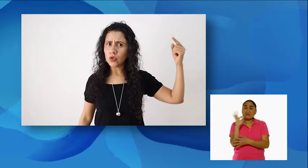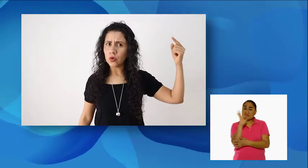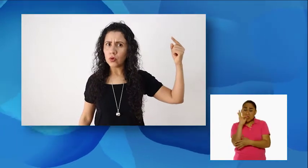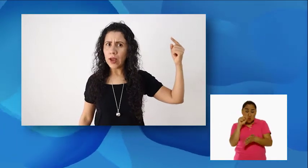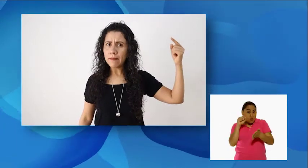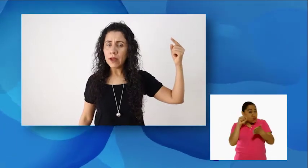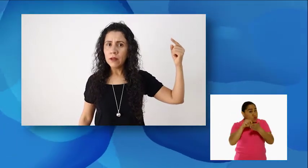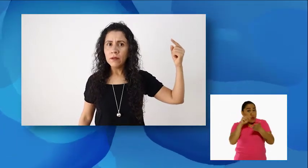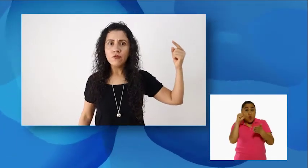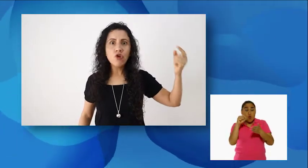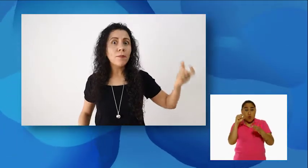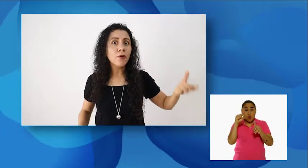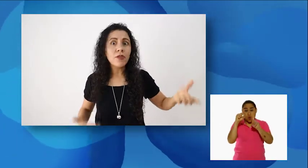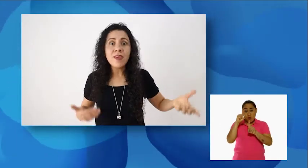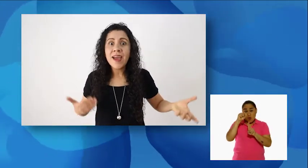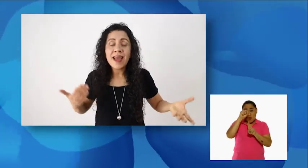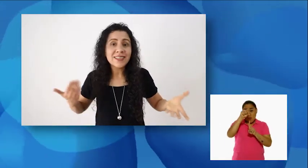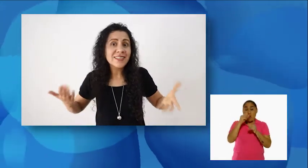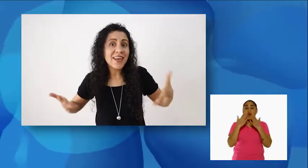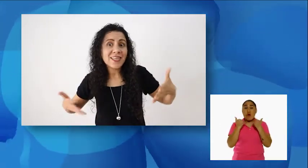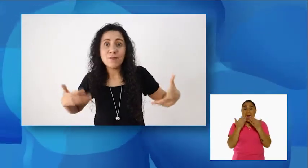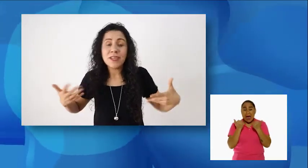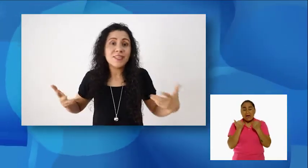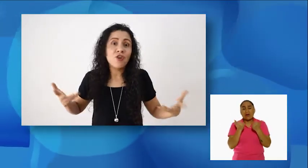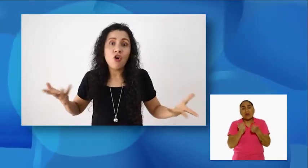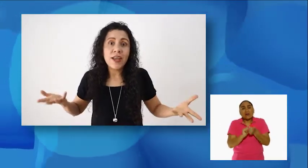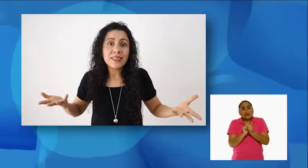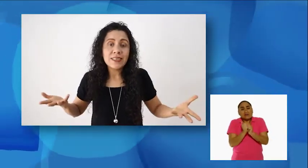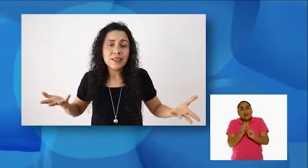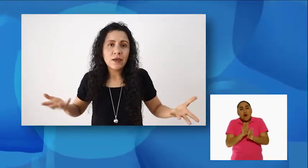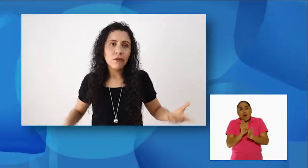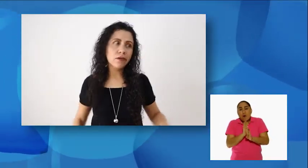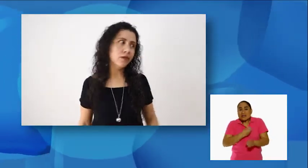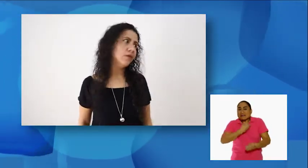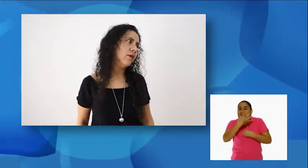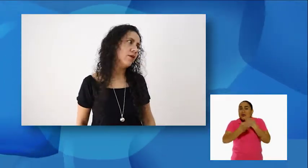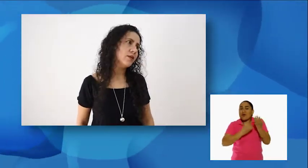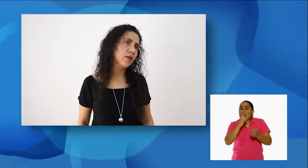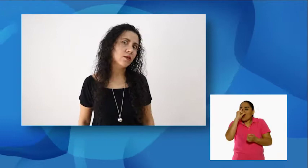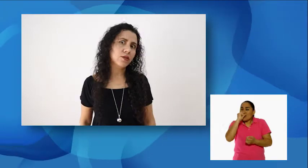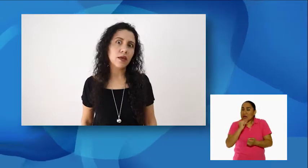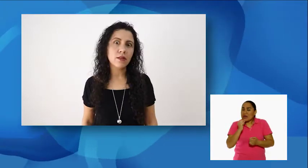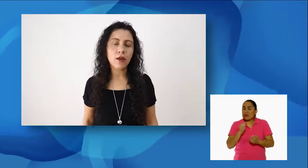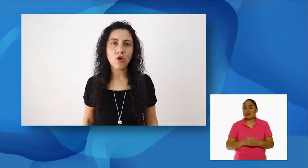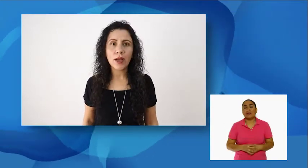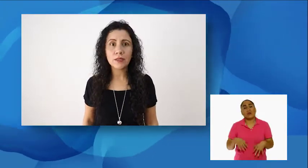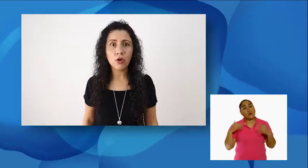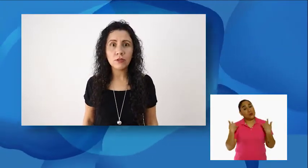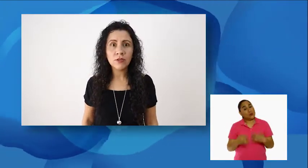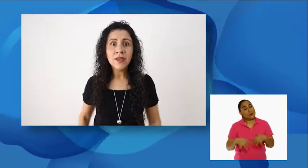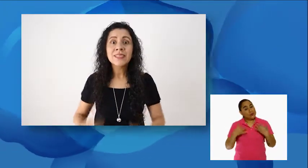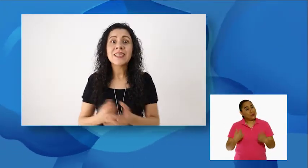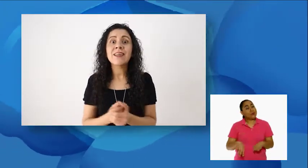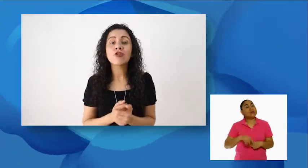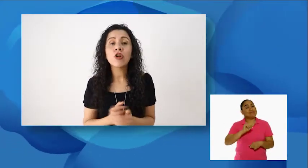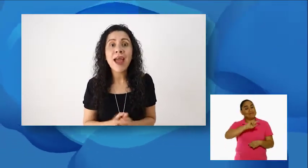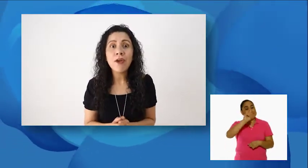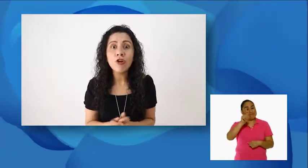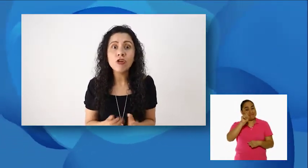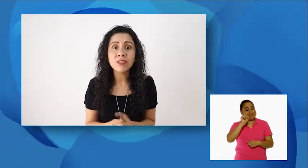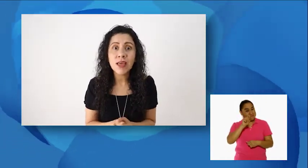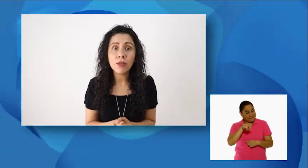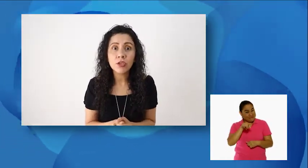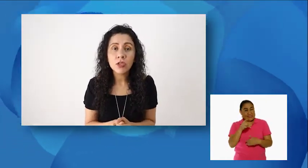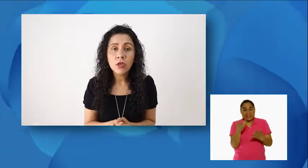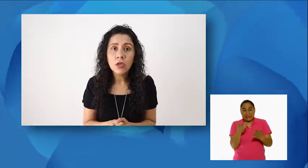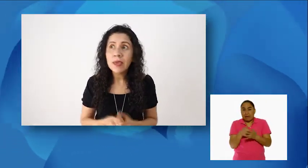no los coronaba, no podían hacer expresiones. ¡Uy! Los signos de interrogación. Se